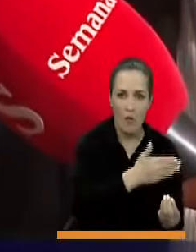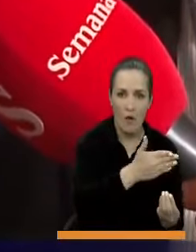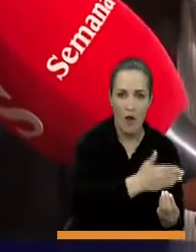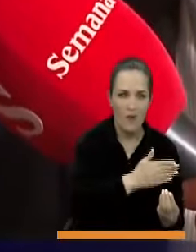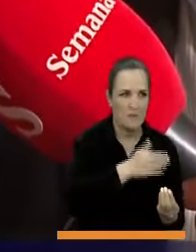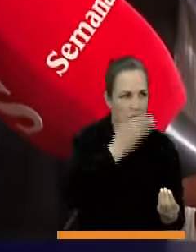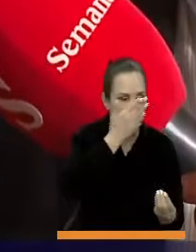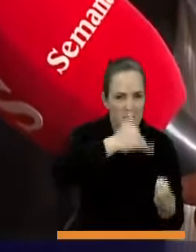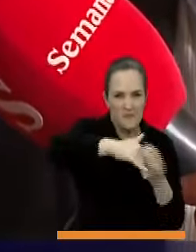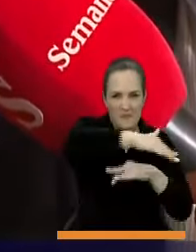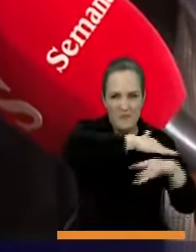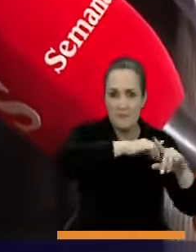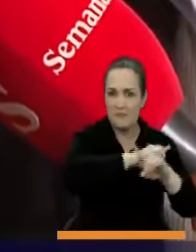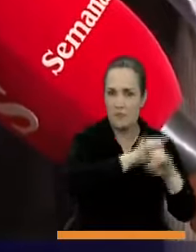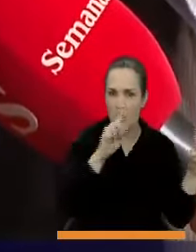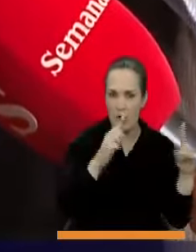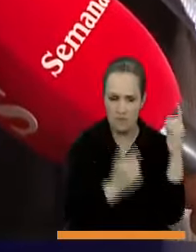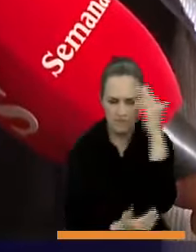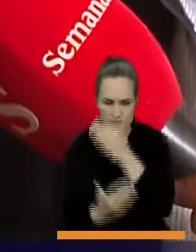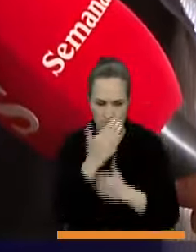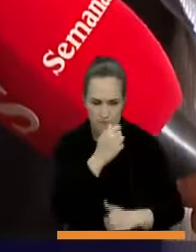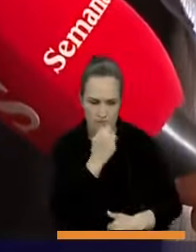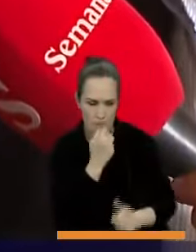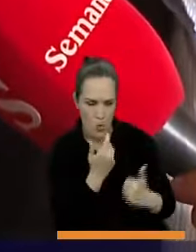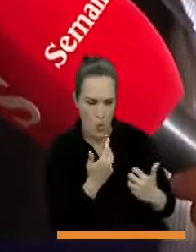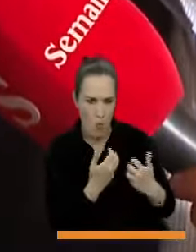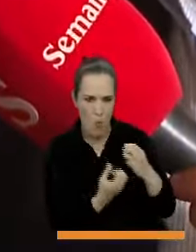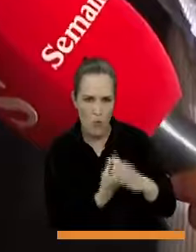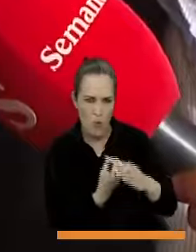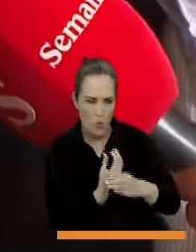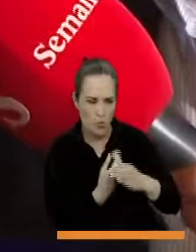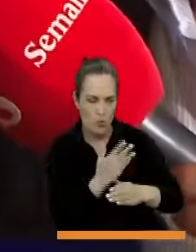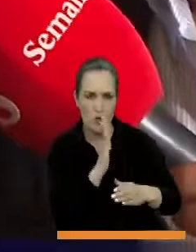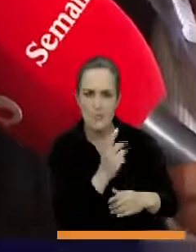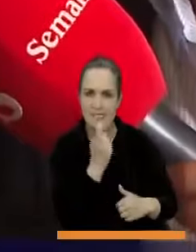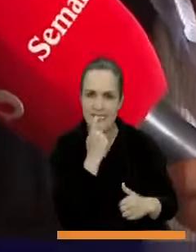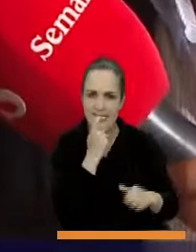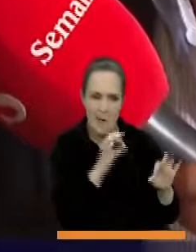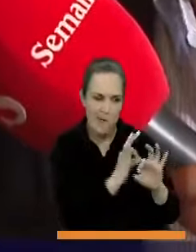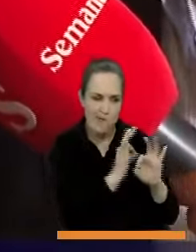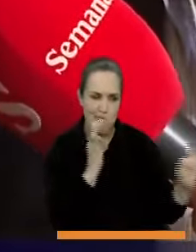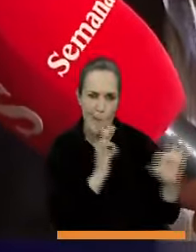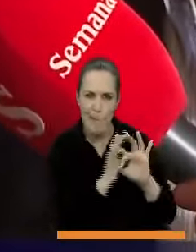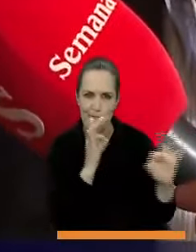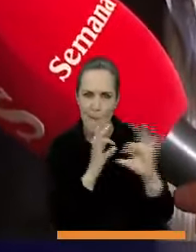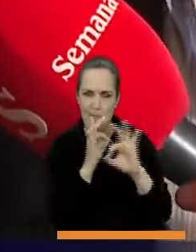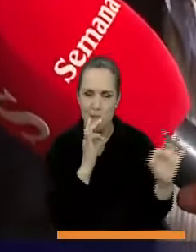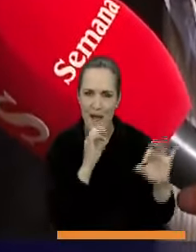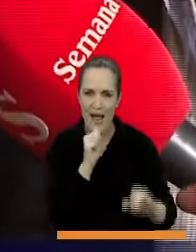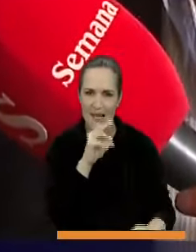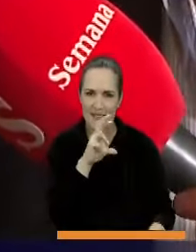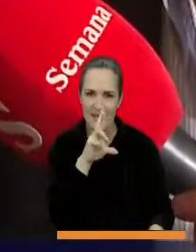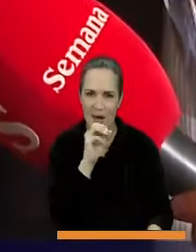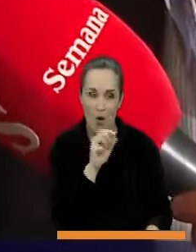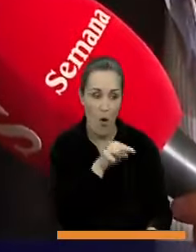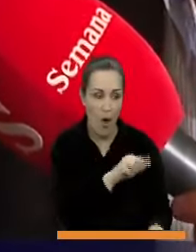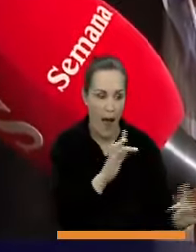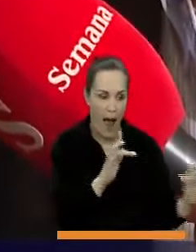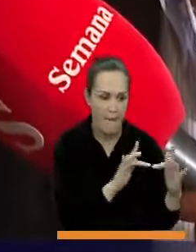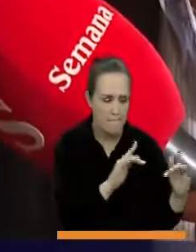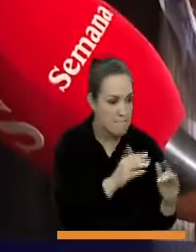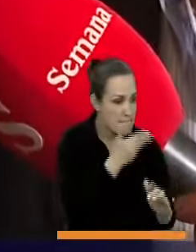análisis nos permita concretar la posibilidad de una producción de acero verde, si encontramos que esto es